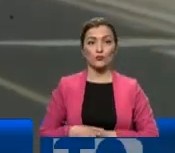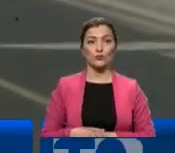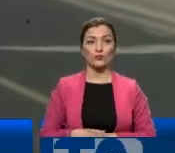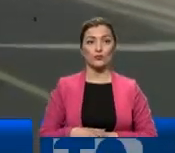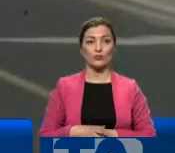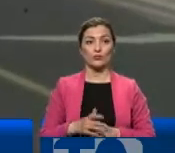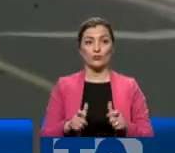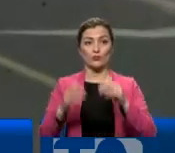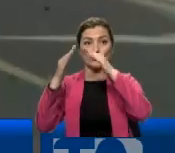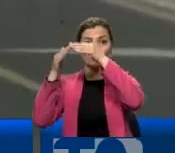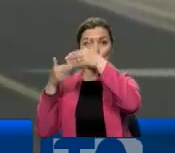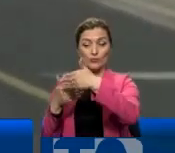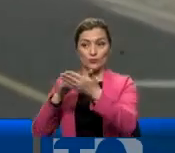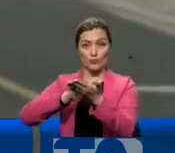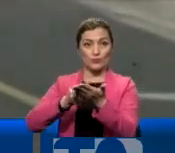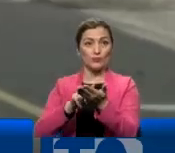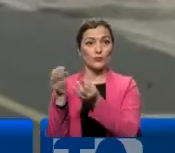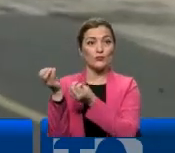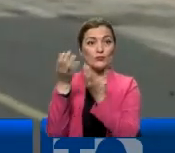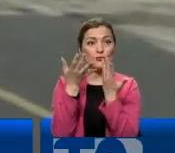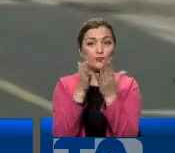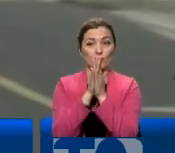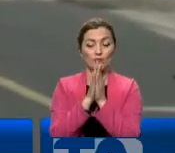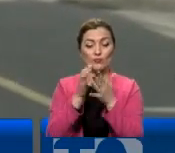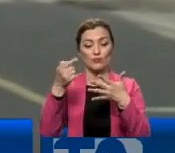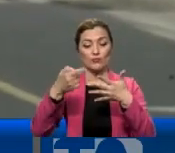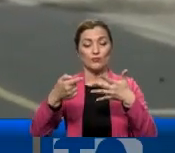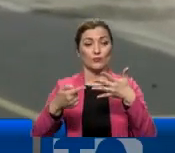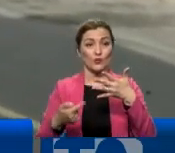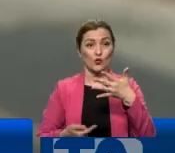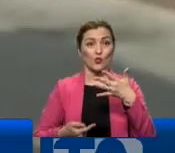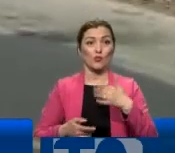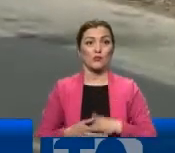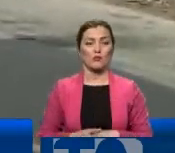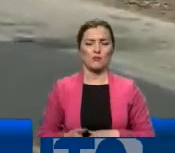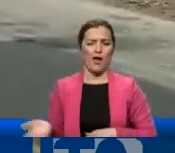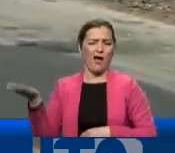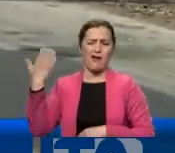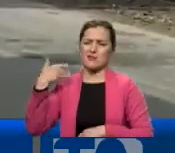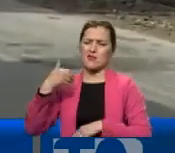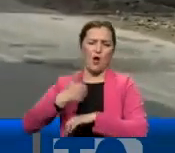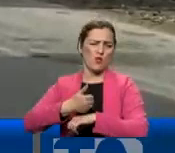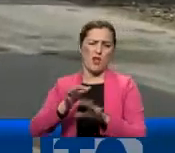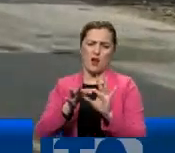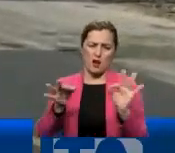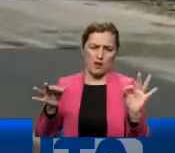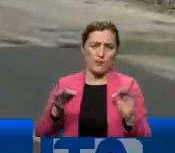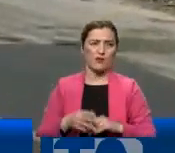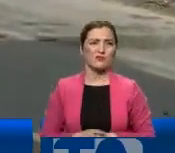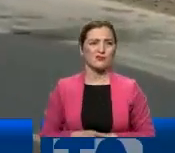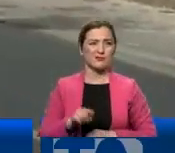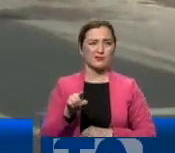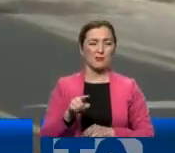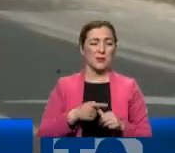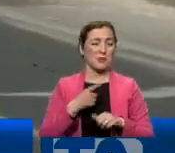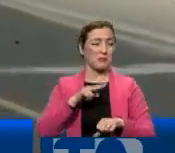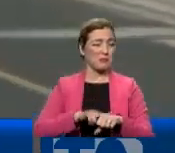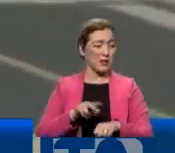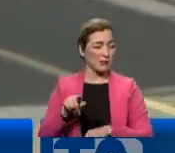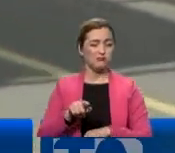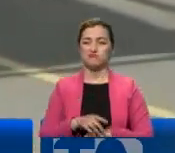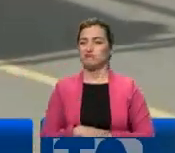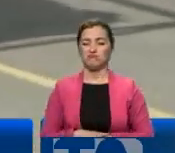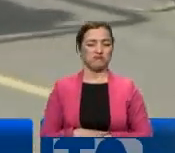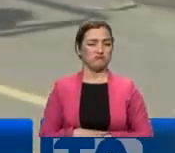han reunido hoy para contarnos todos los pedidos que tienen, pese a que las autoridades ya realizaron la limpieza. Ellos dicen que esto no es la primera vez que